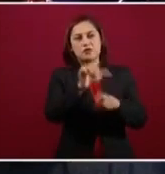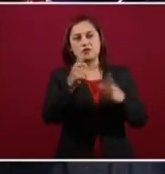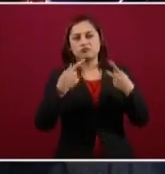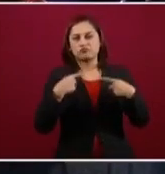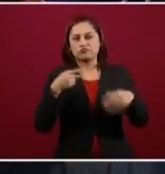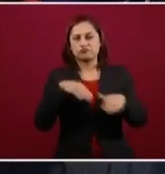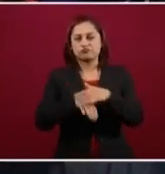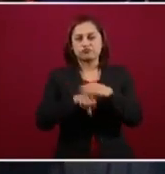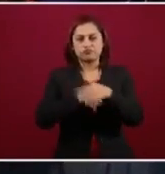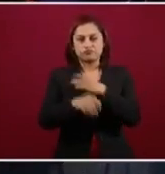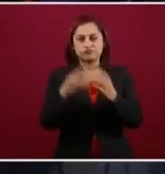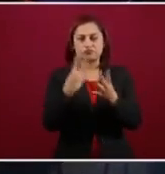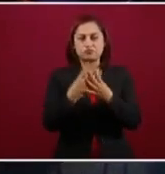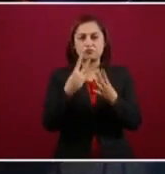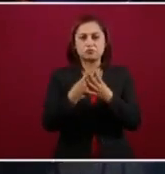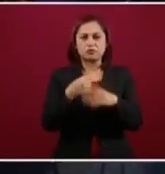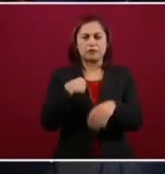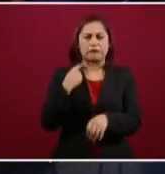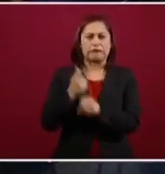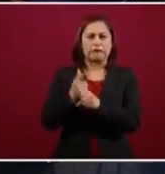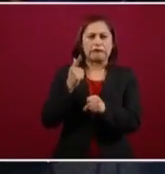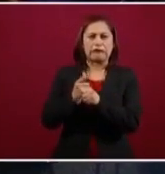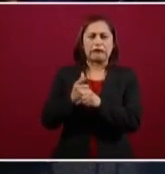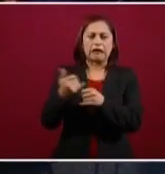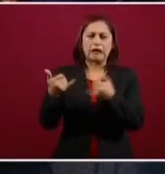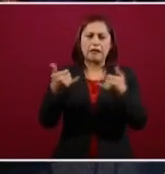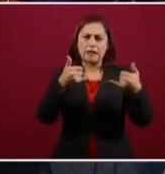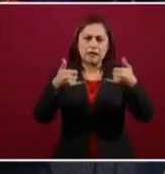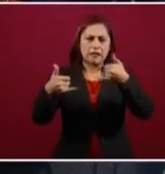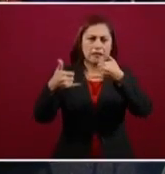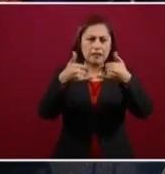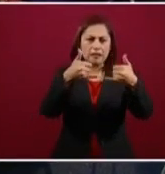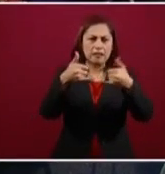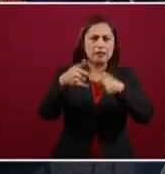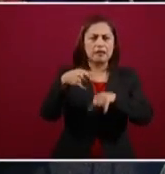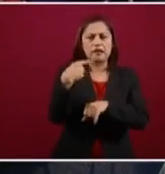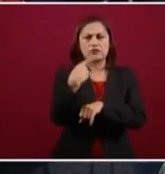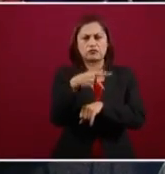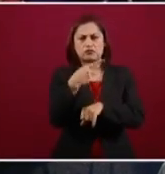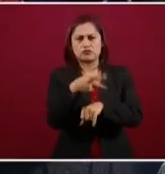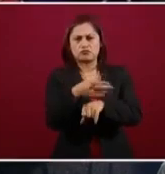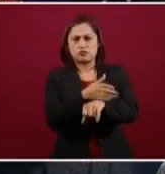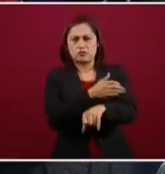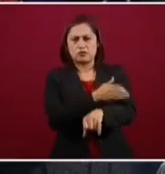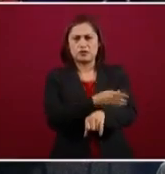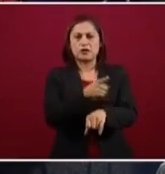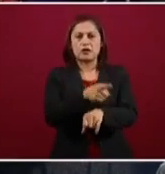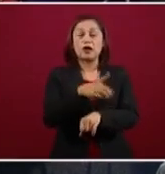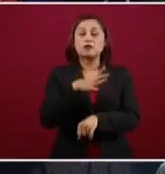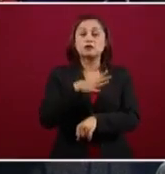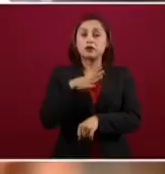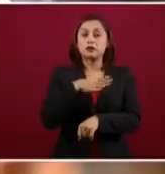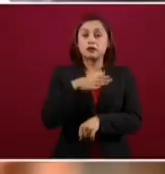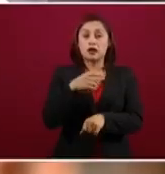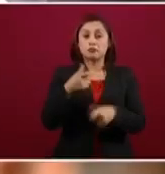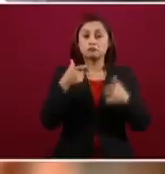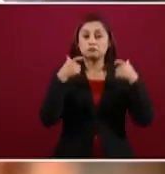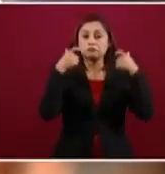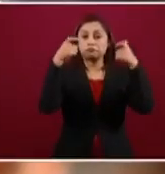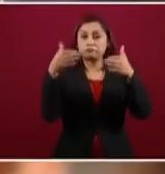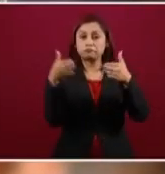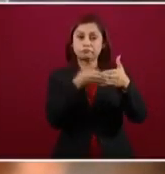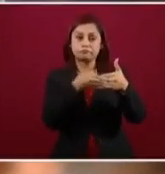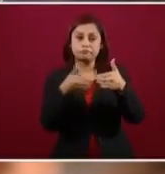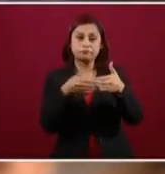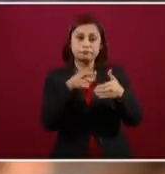conversaciones telefónicas con algunos de sus colaboradores, contaba con chef, contaba con personal que pues